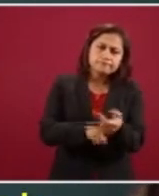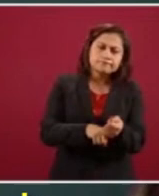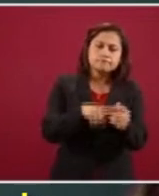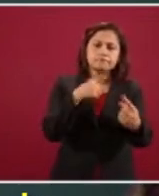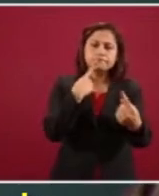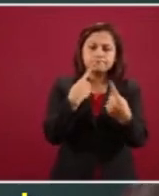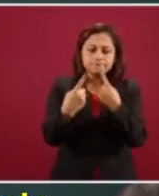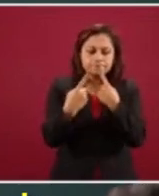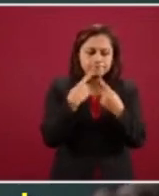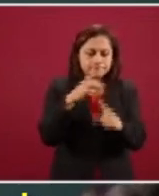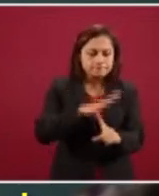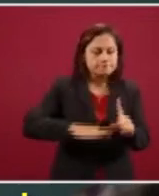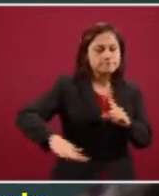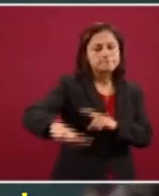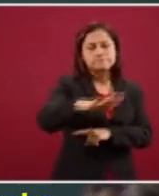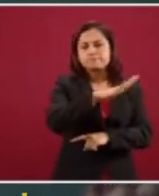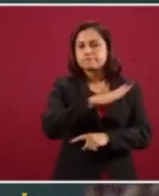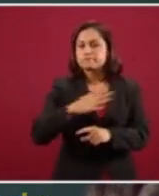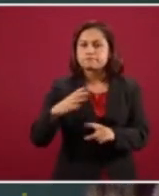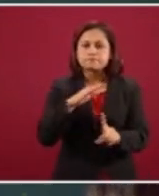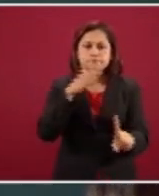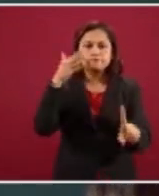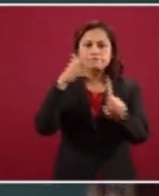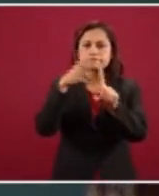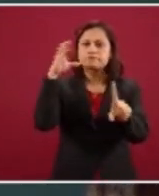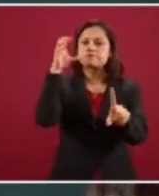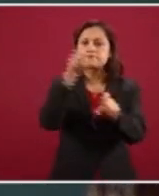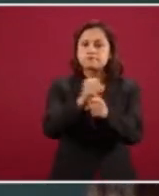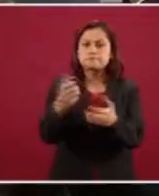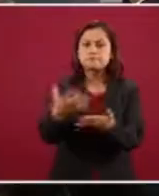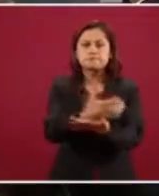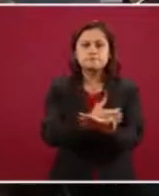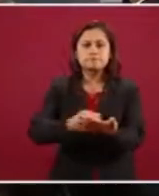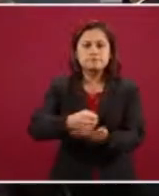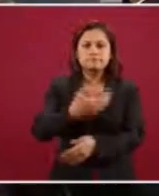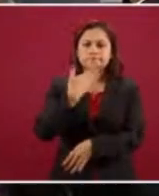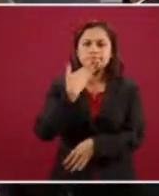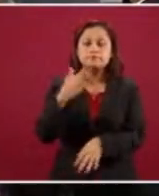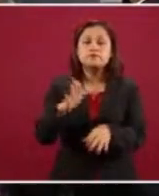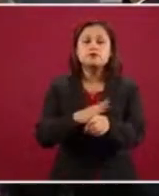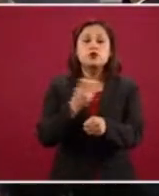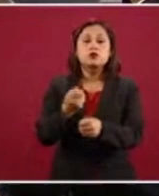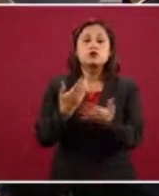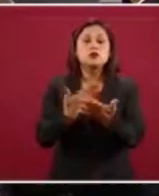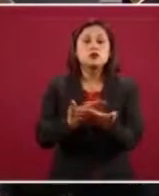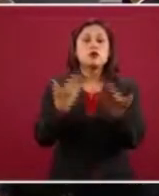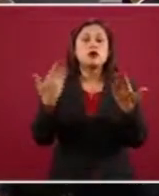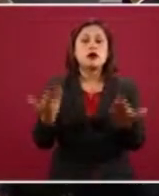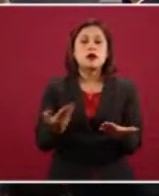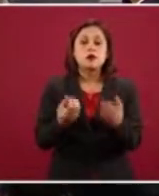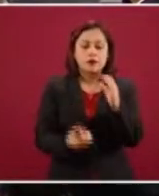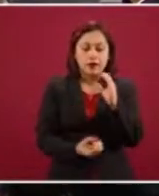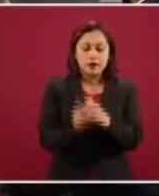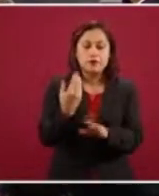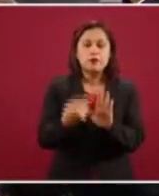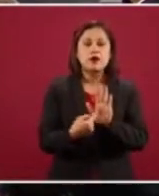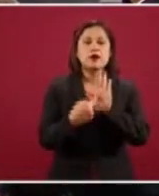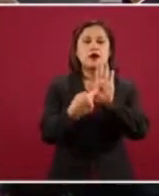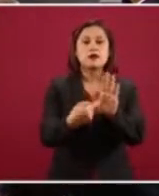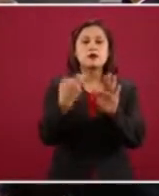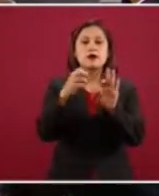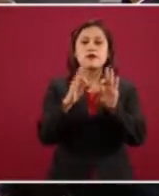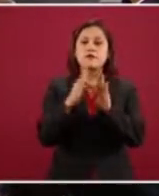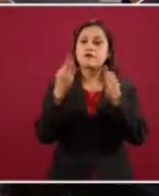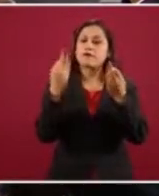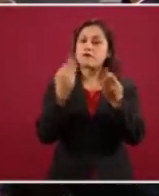y productivo. Por ello, este acto de justicia es parte de un nuevo modelo de relaciones de trabajo. La secretaria